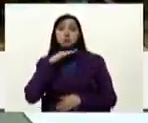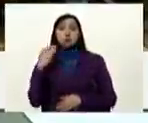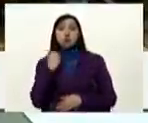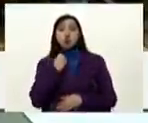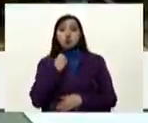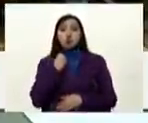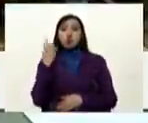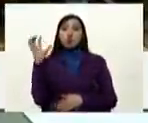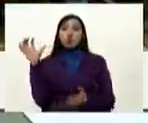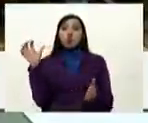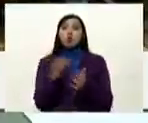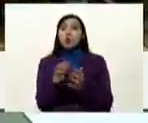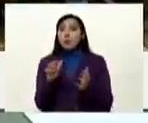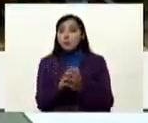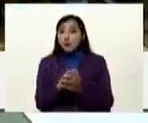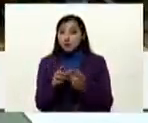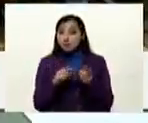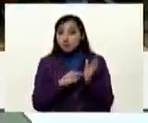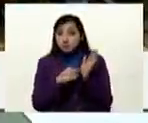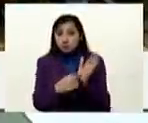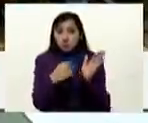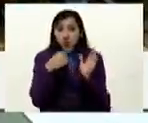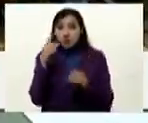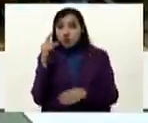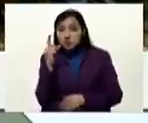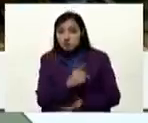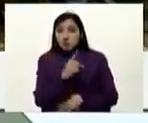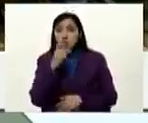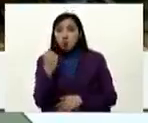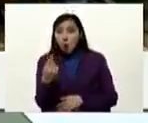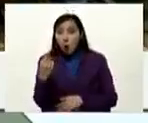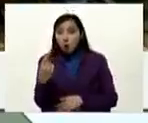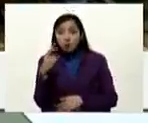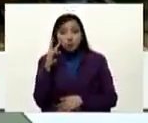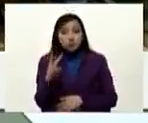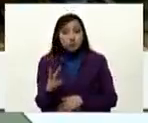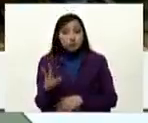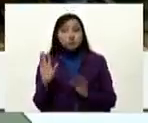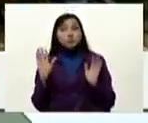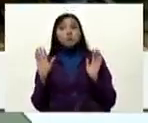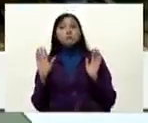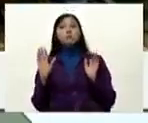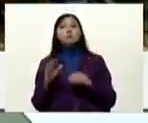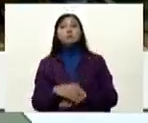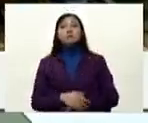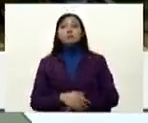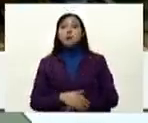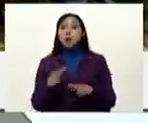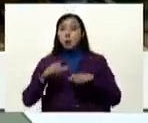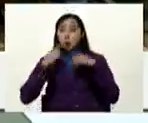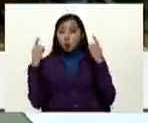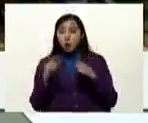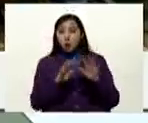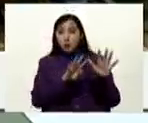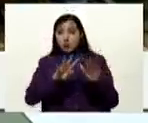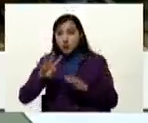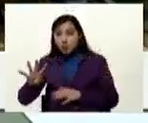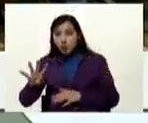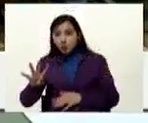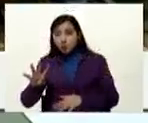Nueva Esparta aparece aquí con 111 casos hoy. Vamos a ver. Y La Guaira con 94